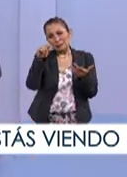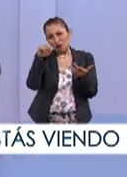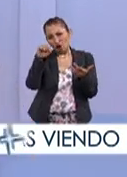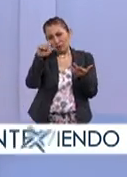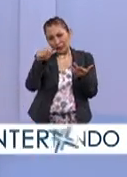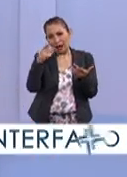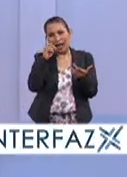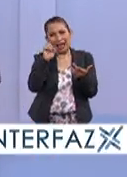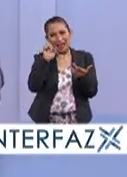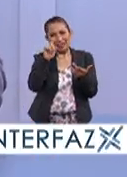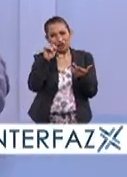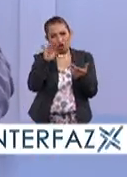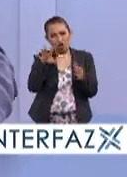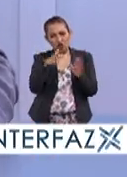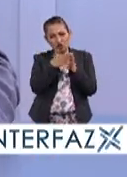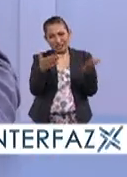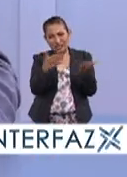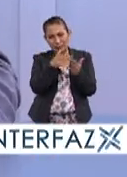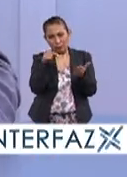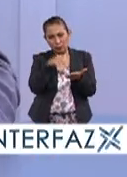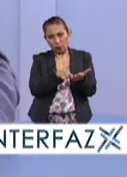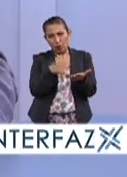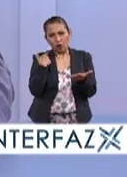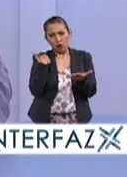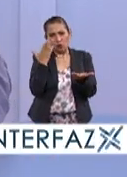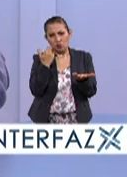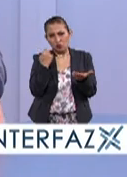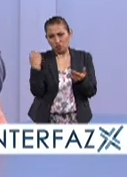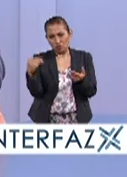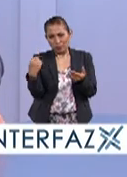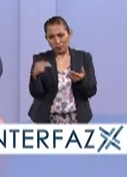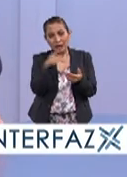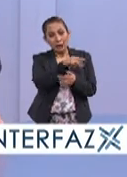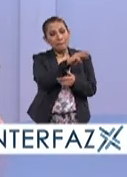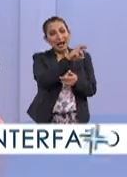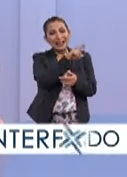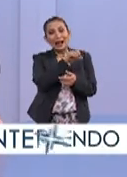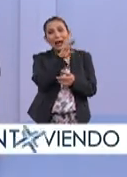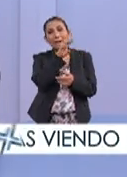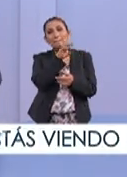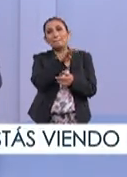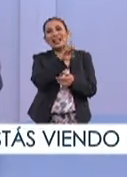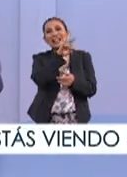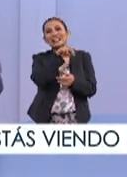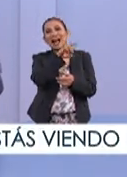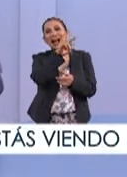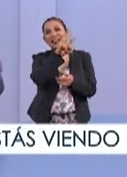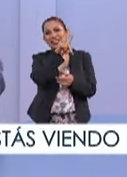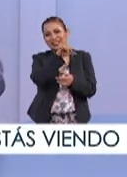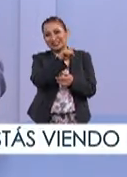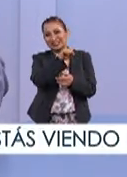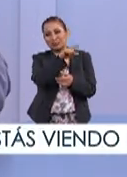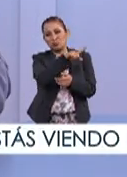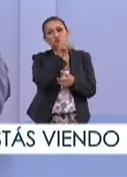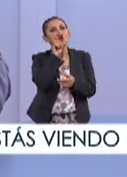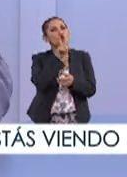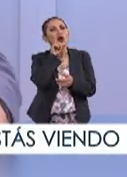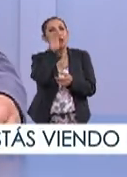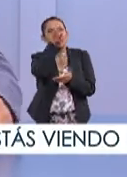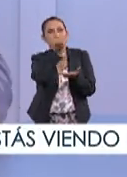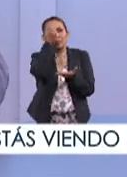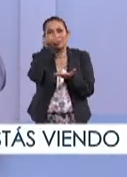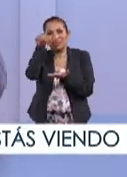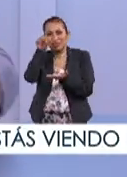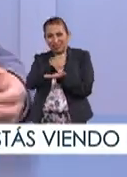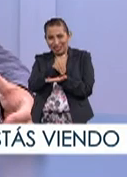era el editor de Ediciones Sin Nombre, y Mariana Bernárdez, que es la